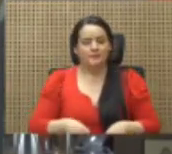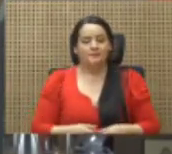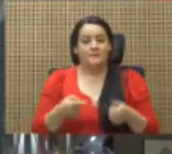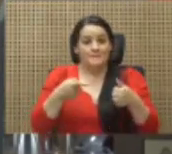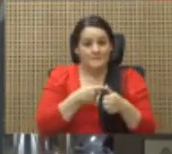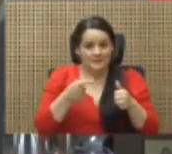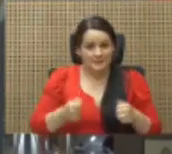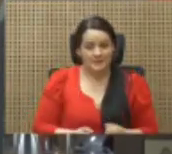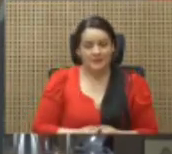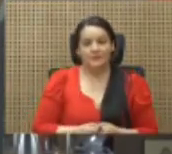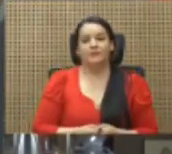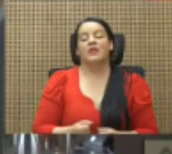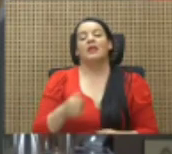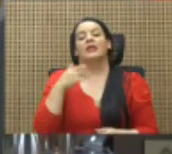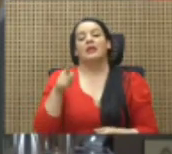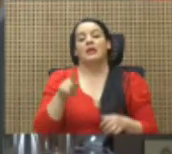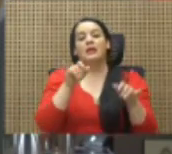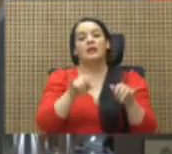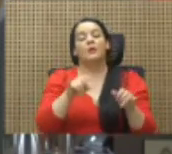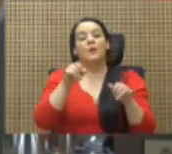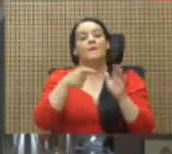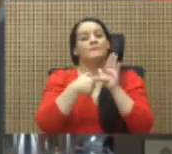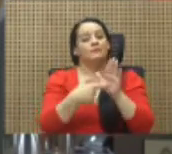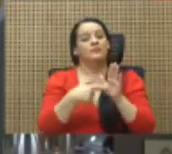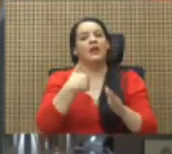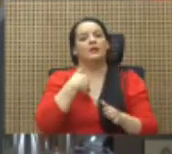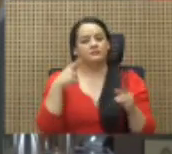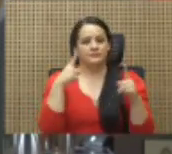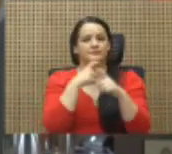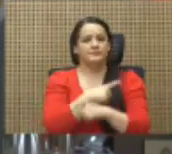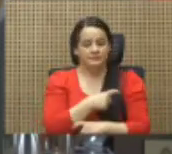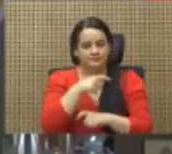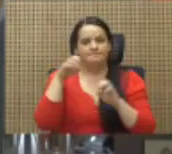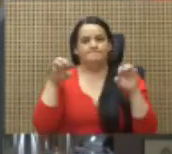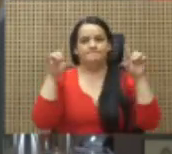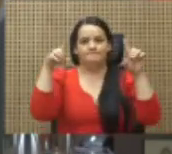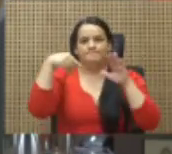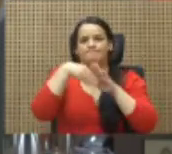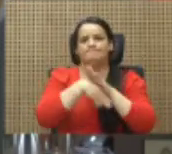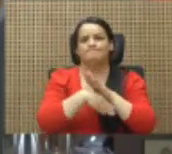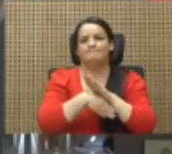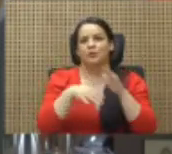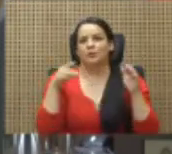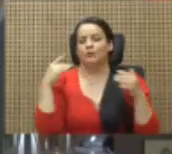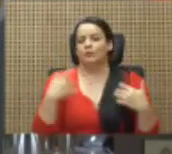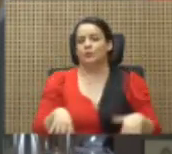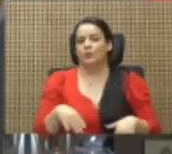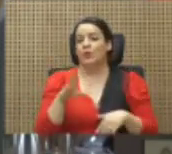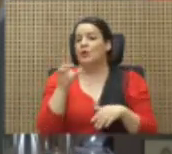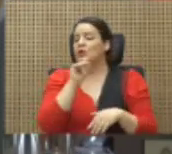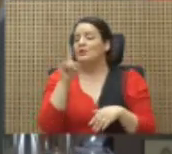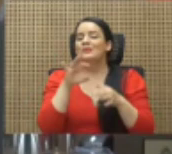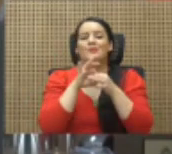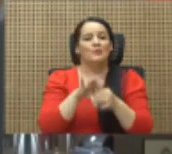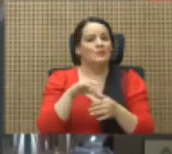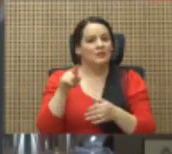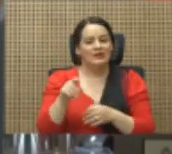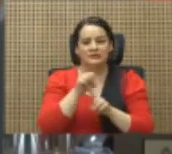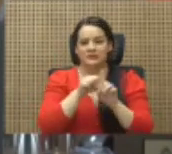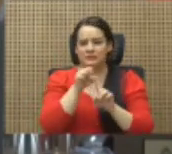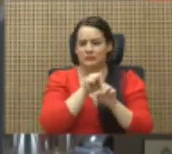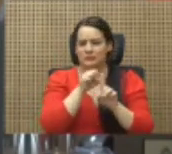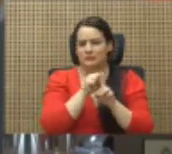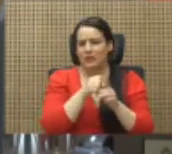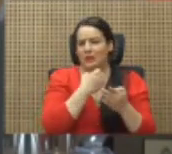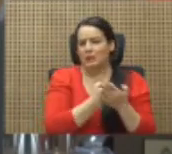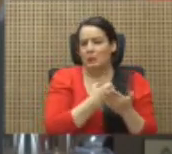Primero, quedó de manifiesto que hay una crisis educativa profunda, que no se circunscribe a aspectos económicos y